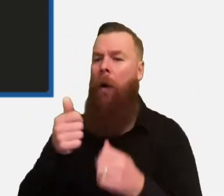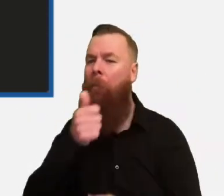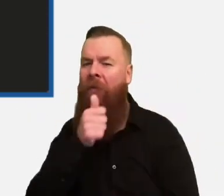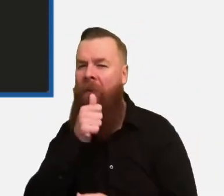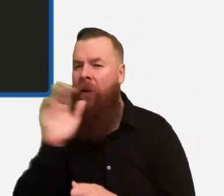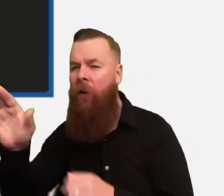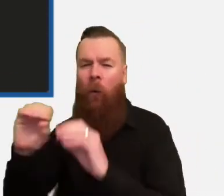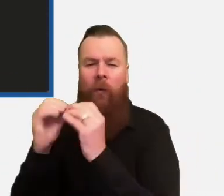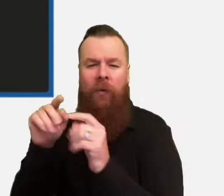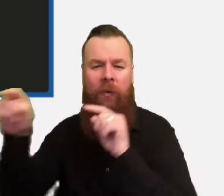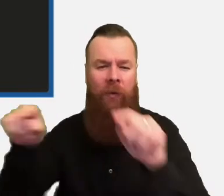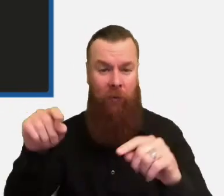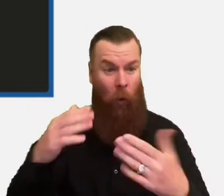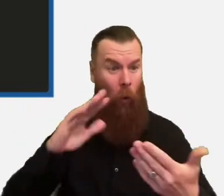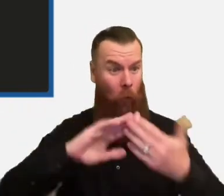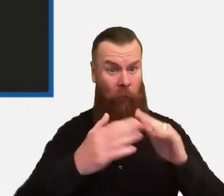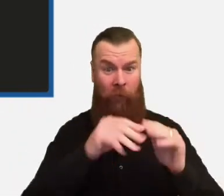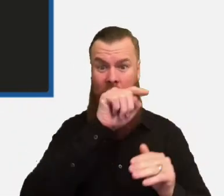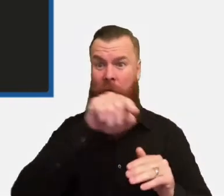de movilización de recursos,